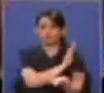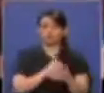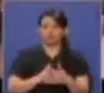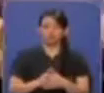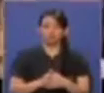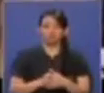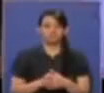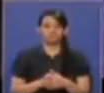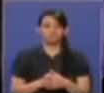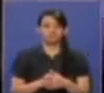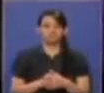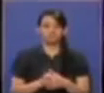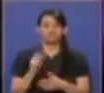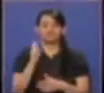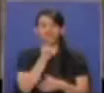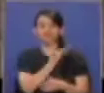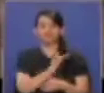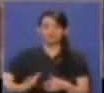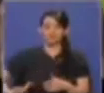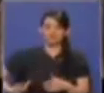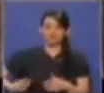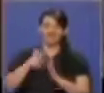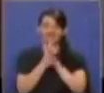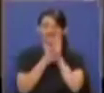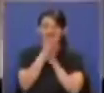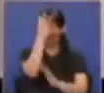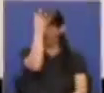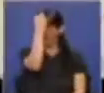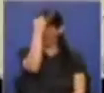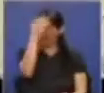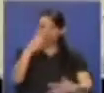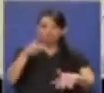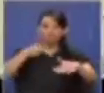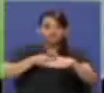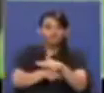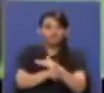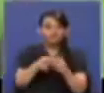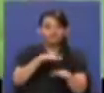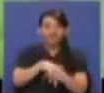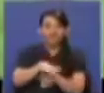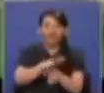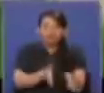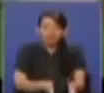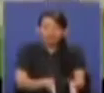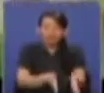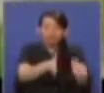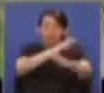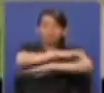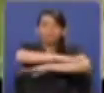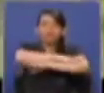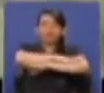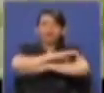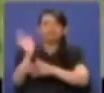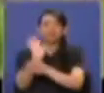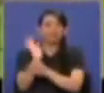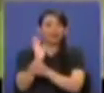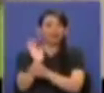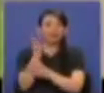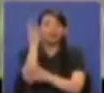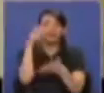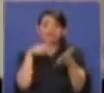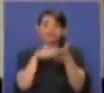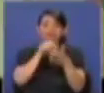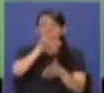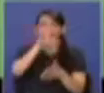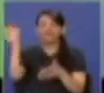El vicepresidente Jorge Glass inauguró el Parque Lineal y el Malecón de Zamora, un área de 15.300